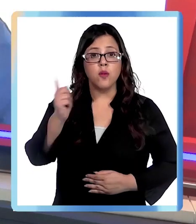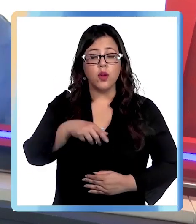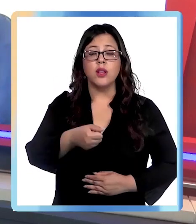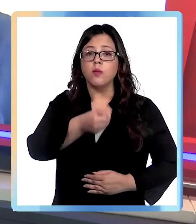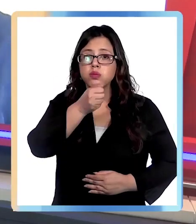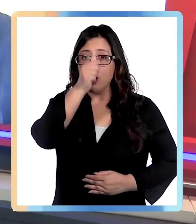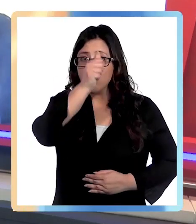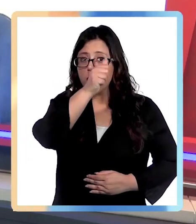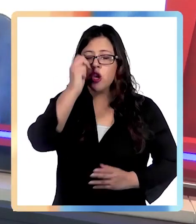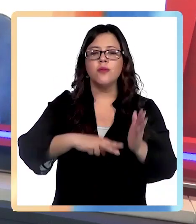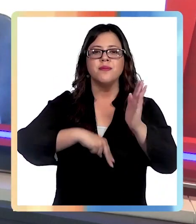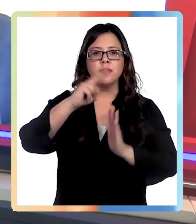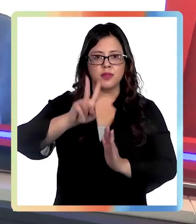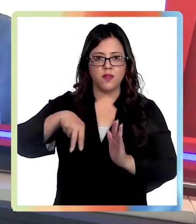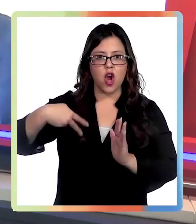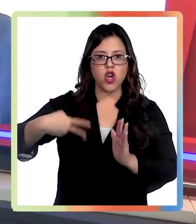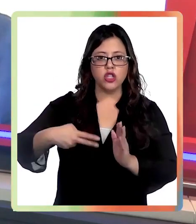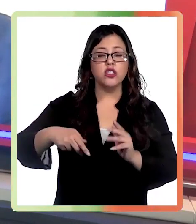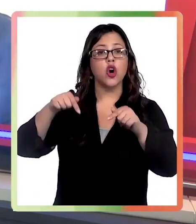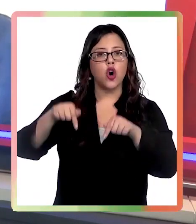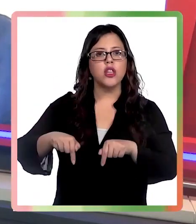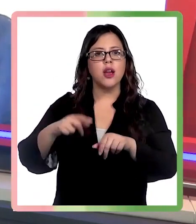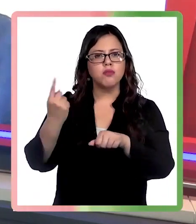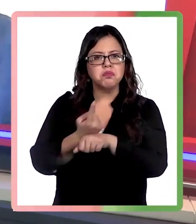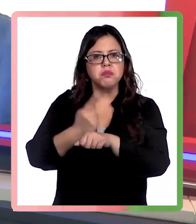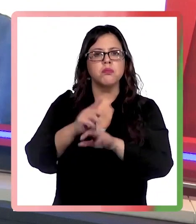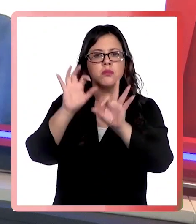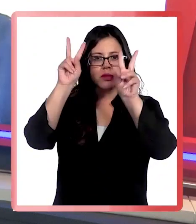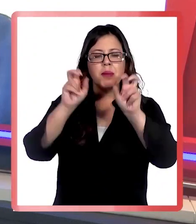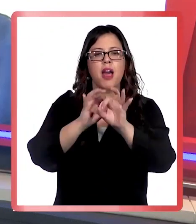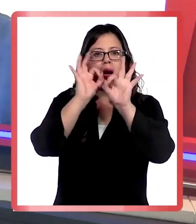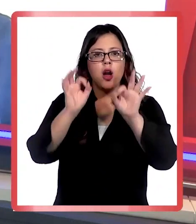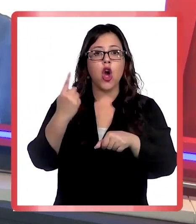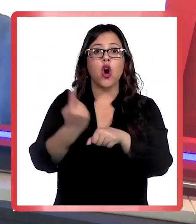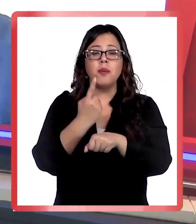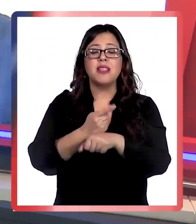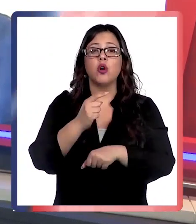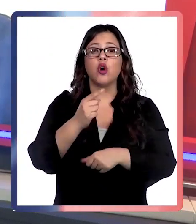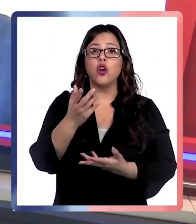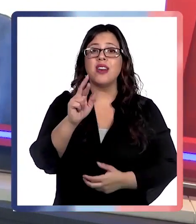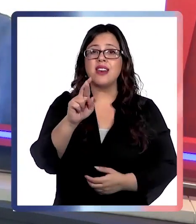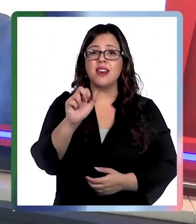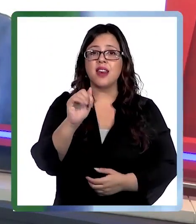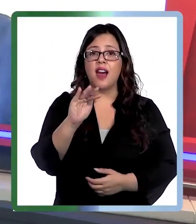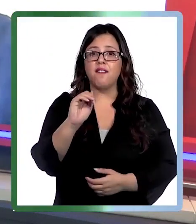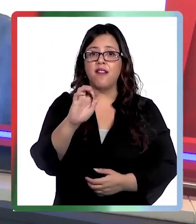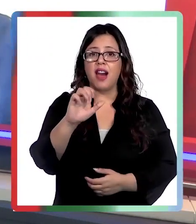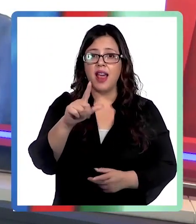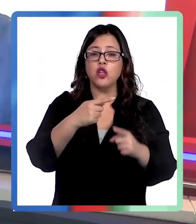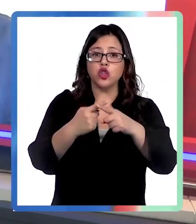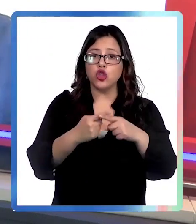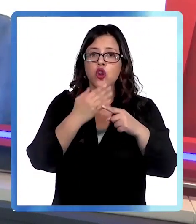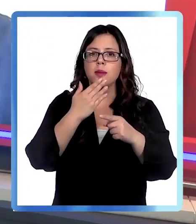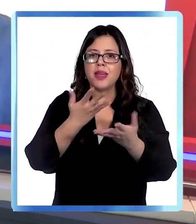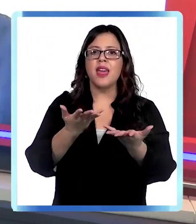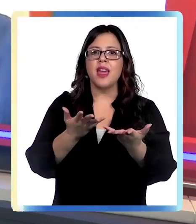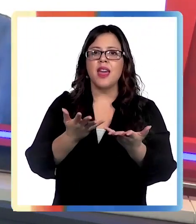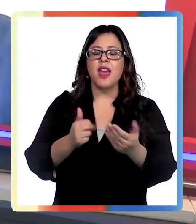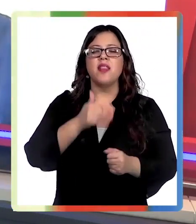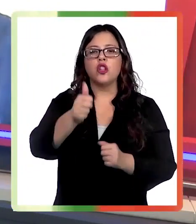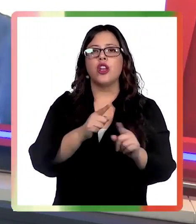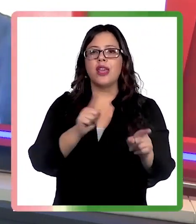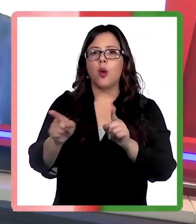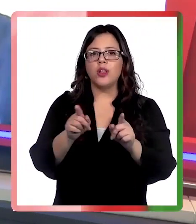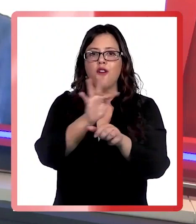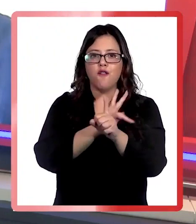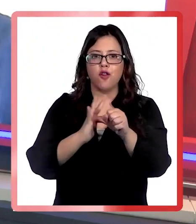Ya estamos de vuelta con la entrevista del domingo de Portavoz Noticias. Hoy hablamos de educación, conversamos junto a Rafael Gómez, sociólogo y además director ejecutivo de la Fundación